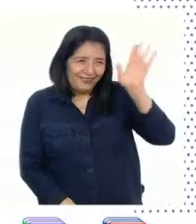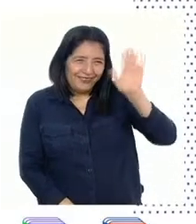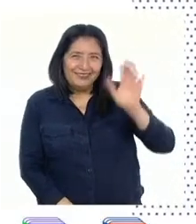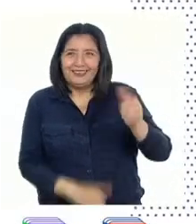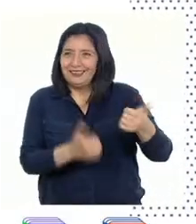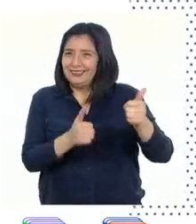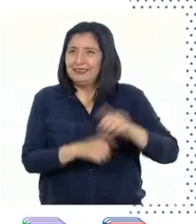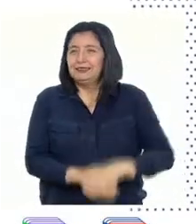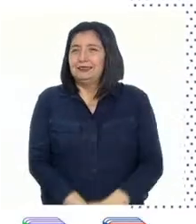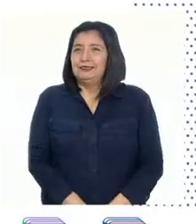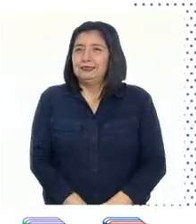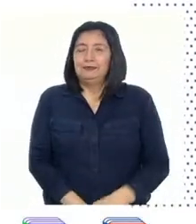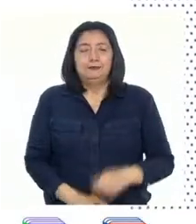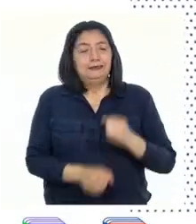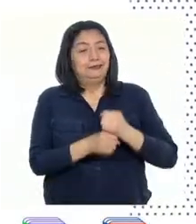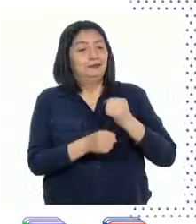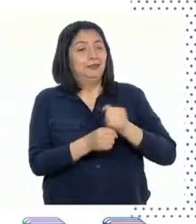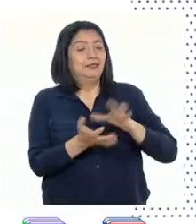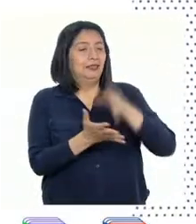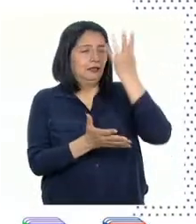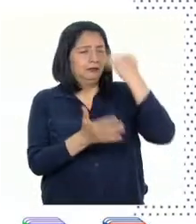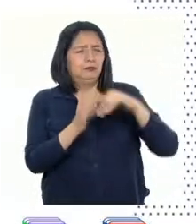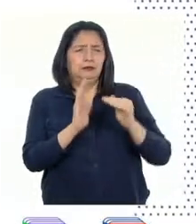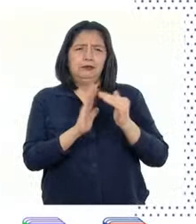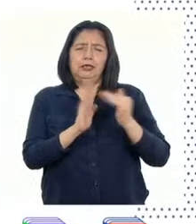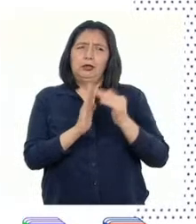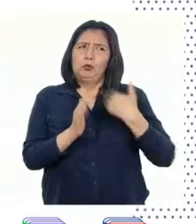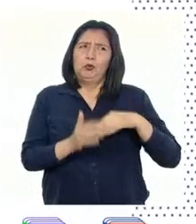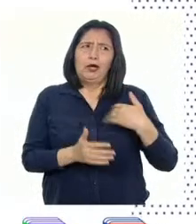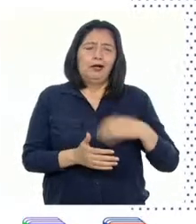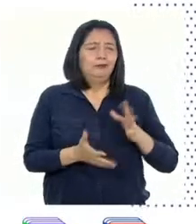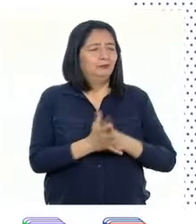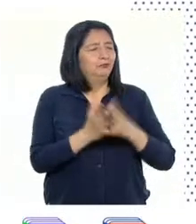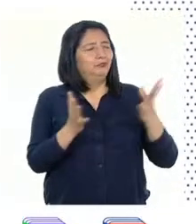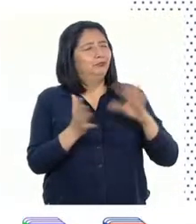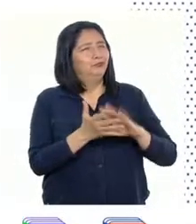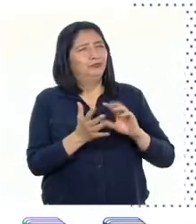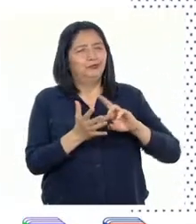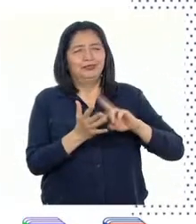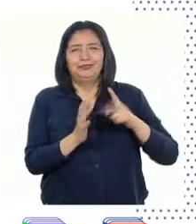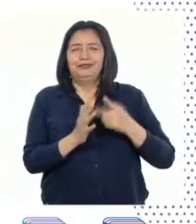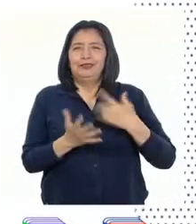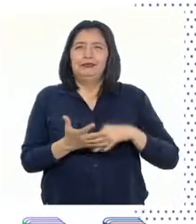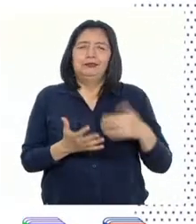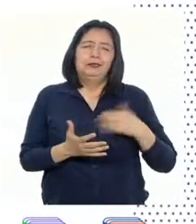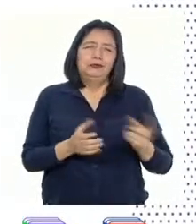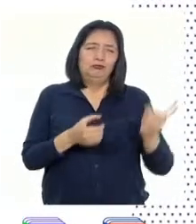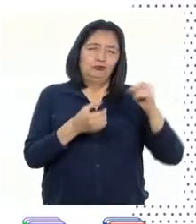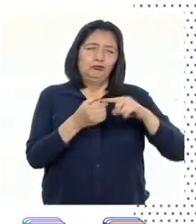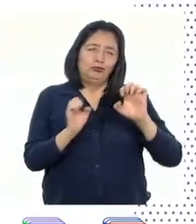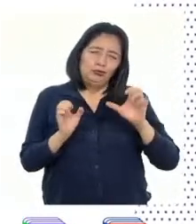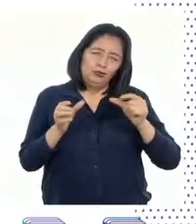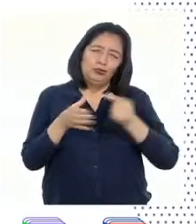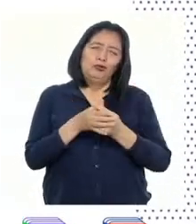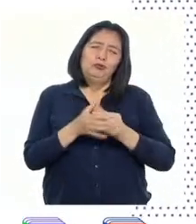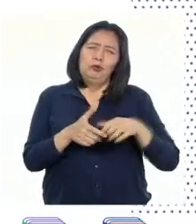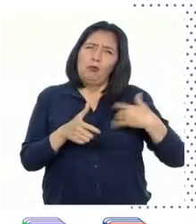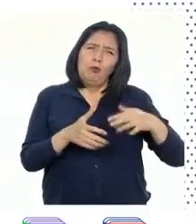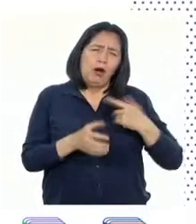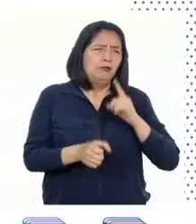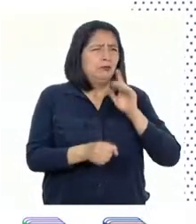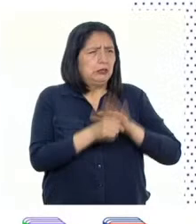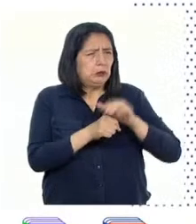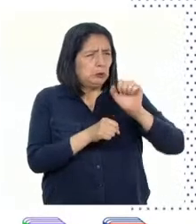¿cómo estás? Trabajar en Aprendo en Casa ha significado muchísimo para mí. Haber sido parte de un gran equipo